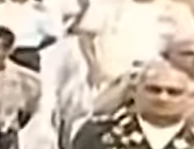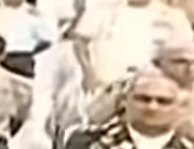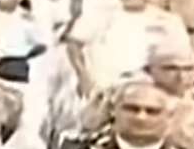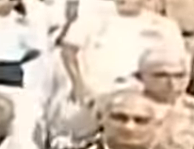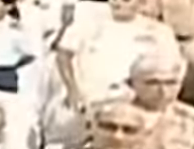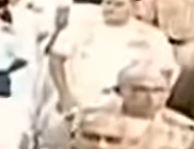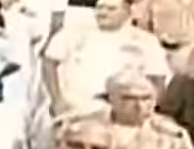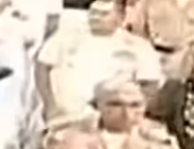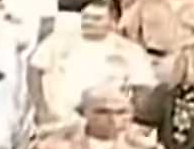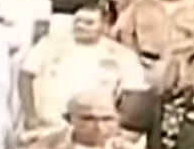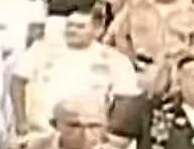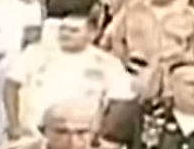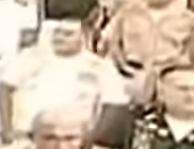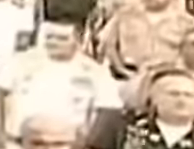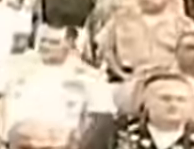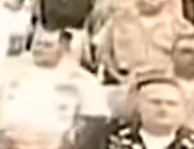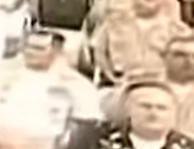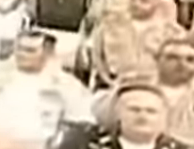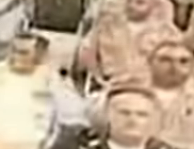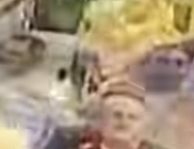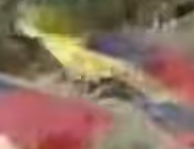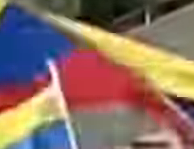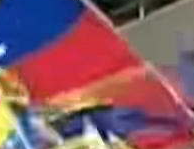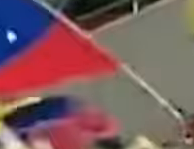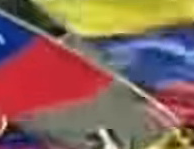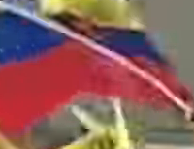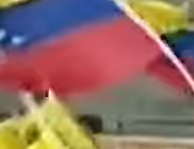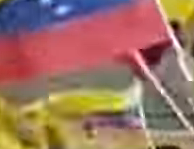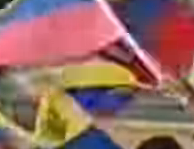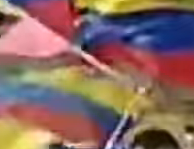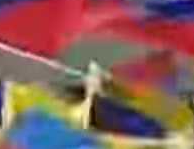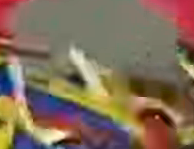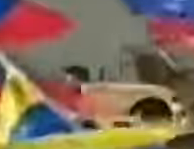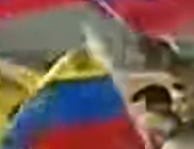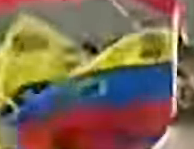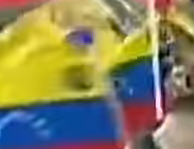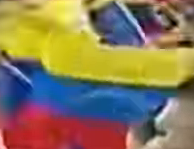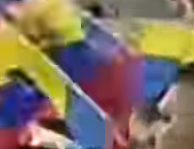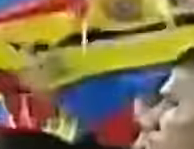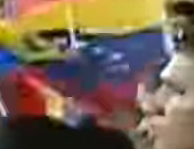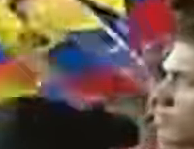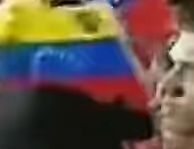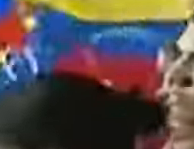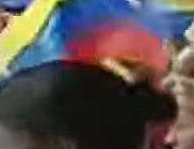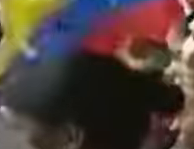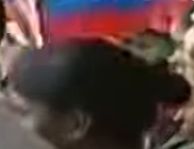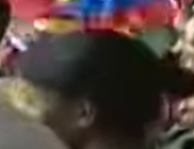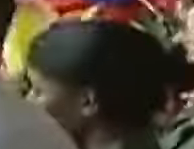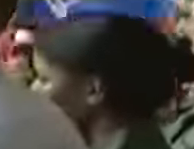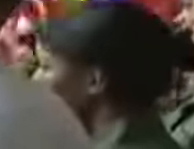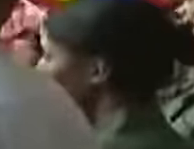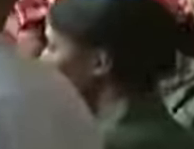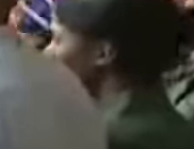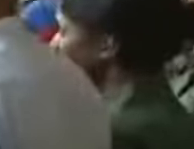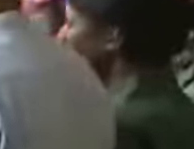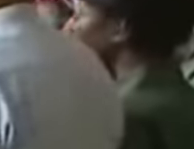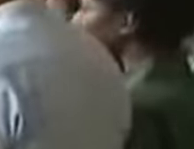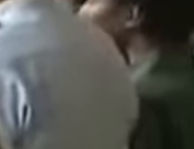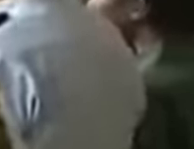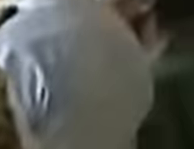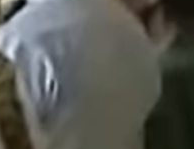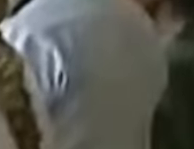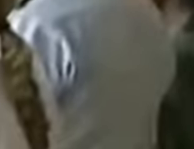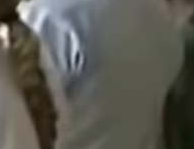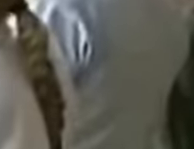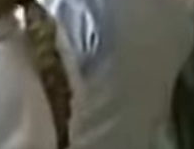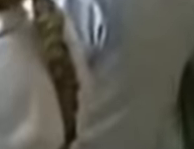que el sol. Él nos dejó un gran legado que se convirtió en lección, que defender a los nuestros, ya que el imperio